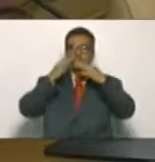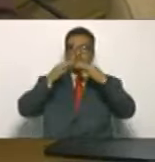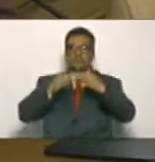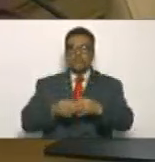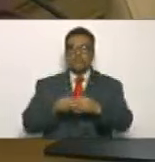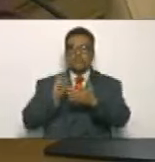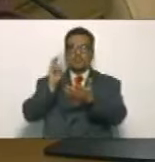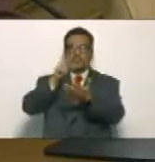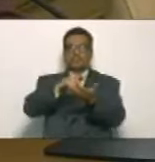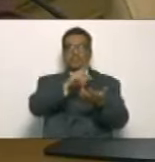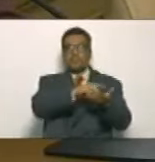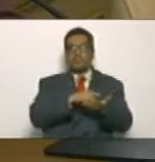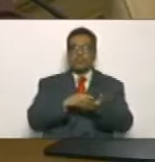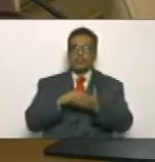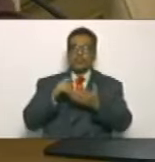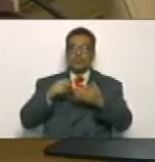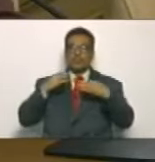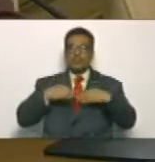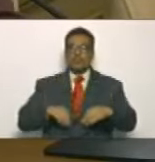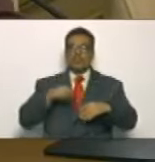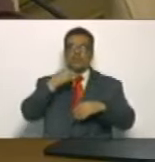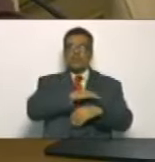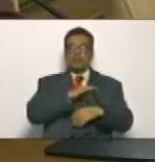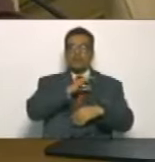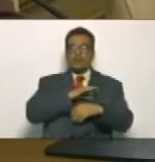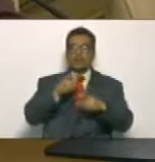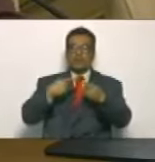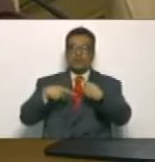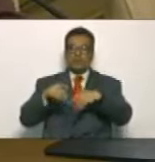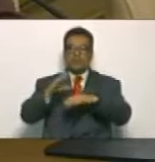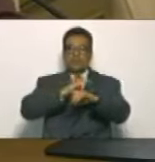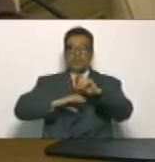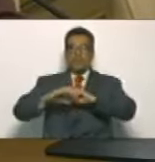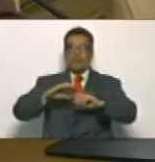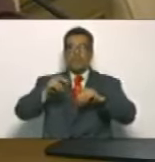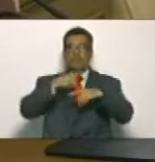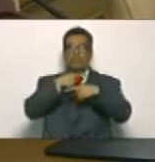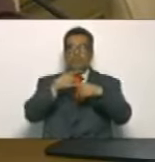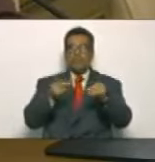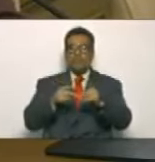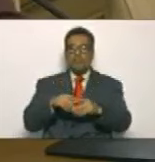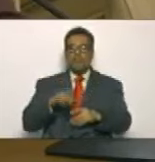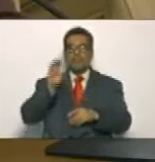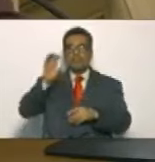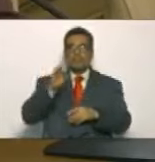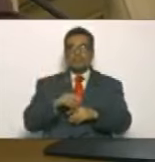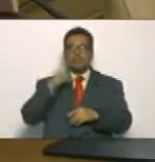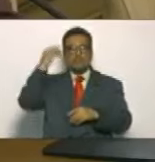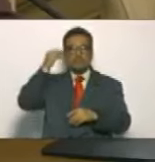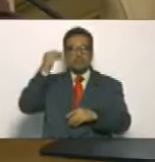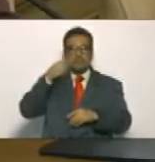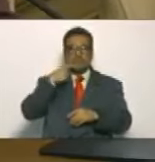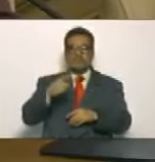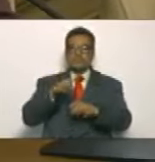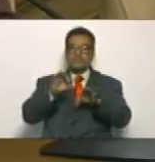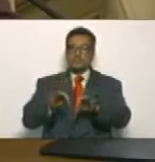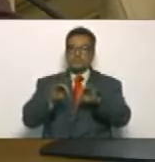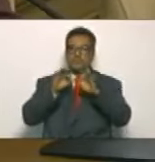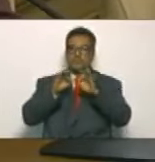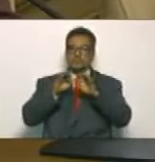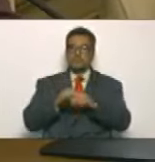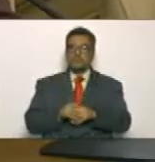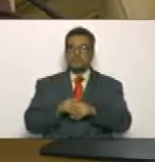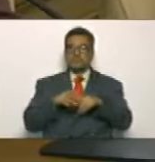su participación en la vida social, económica, cultural y política del país, tomando en cuenta de forma especial